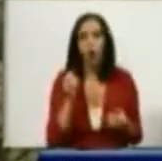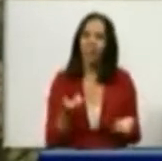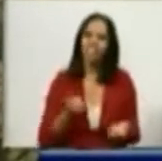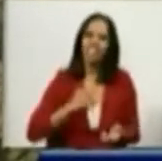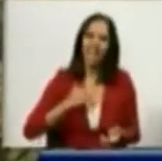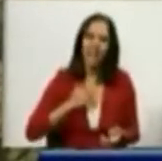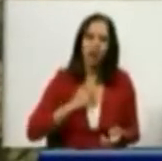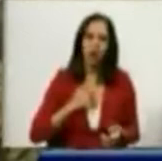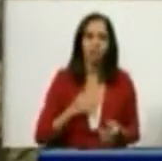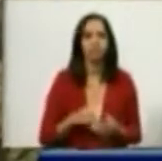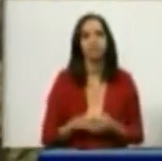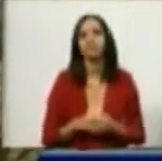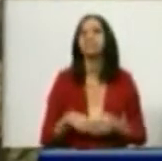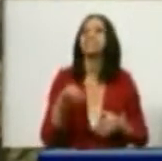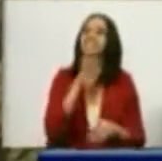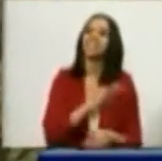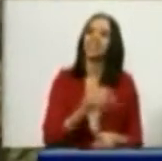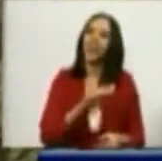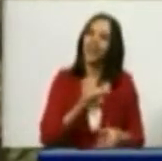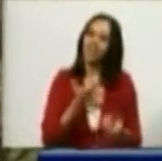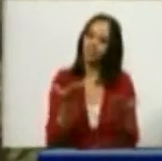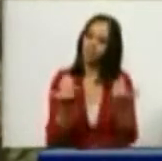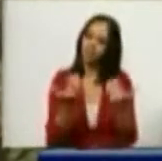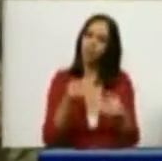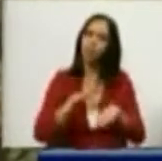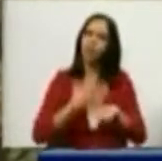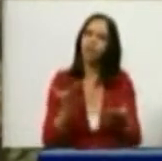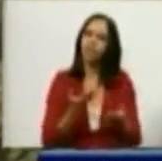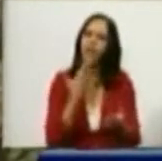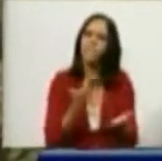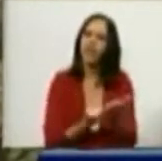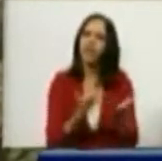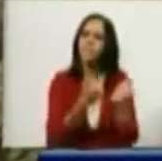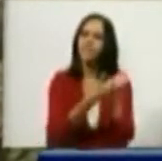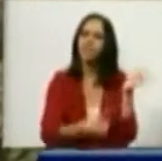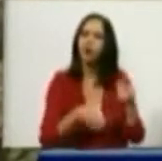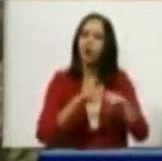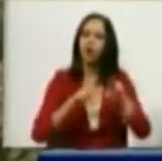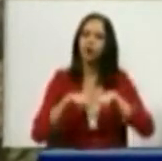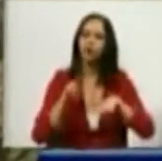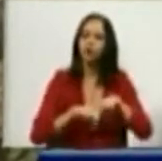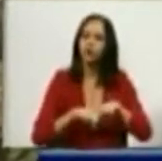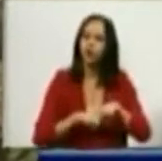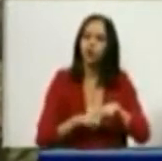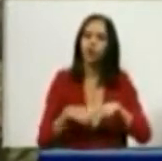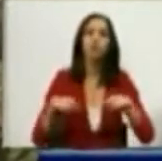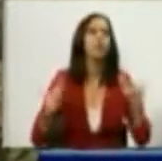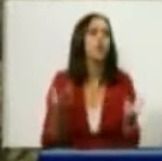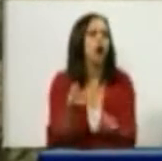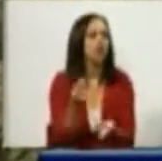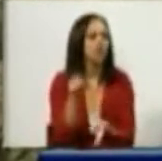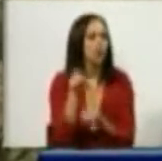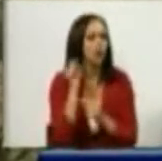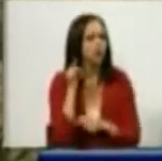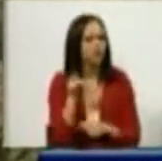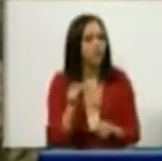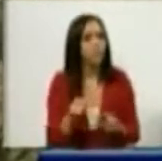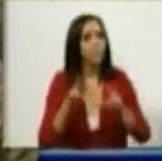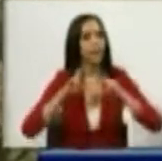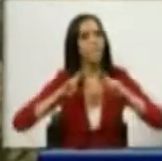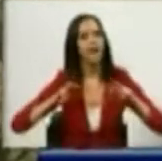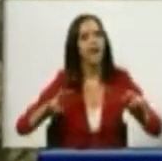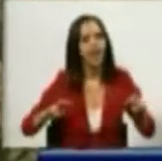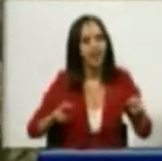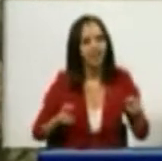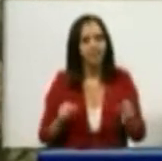señor alcalde pase por aquí por qué usted está dando estos permisos de construcción Cuánto está cobrando usted para que investigue